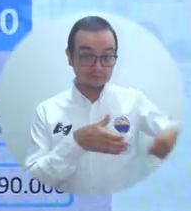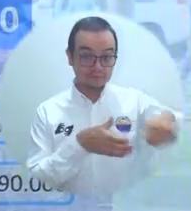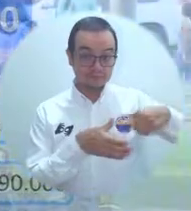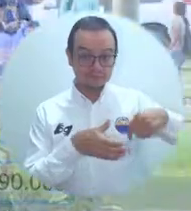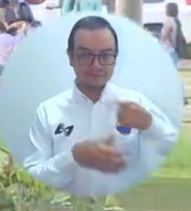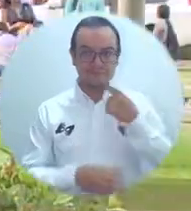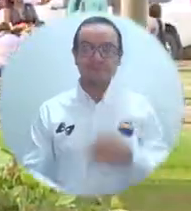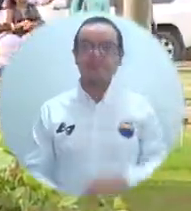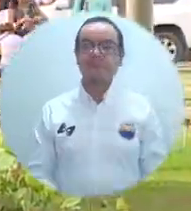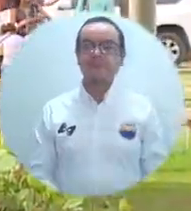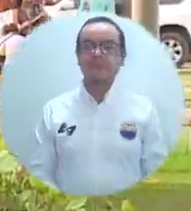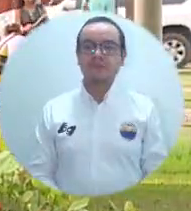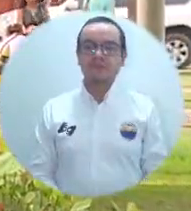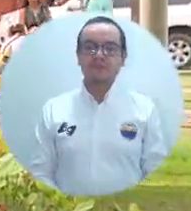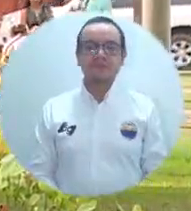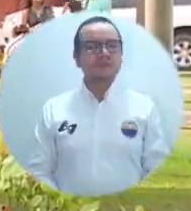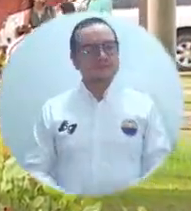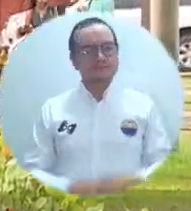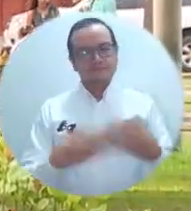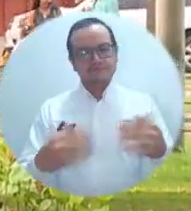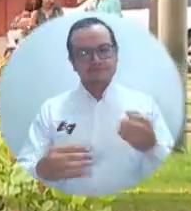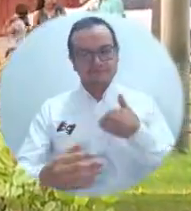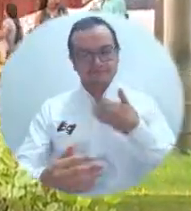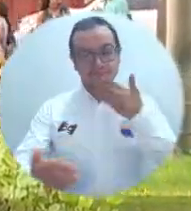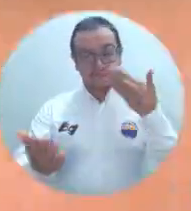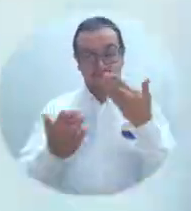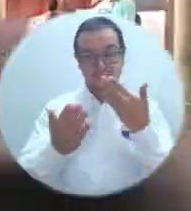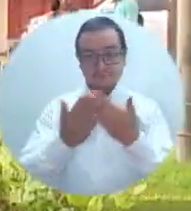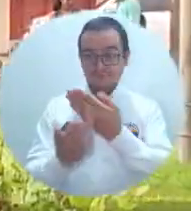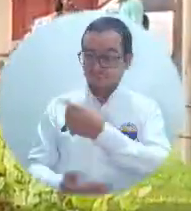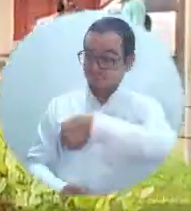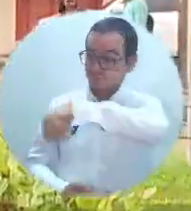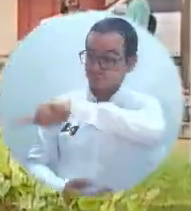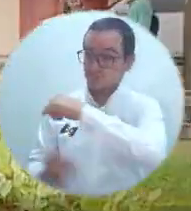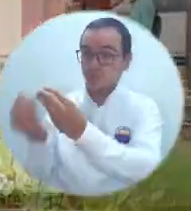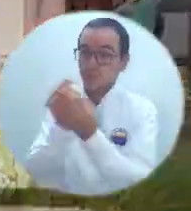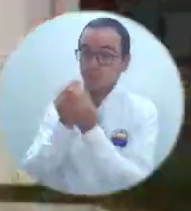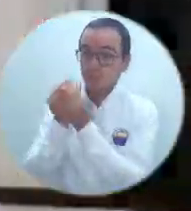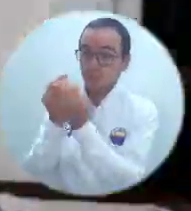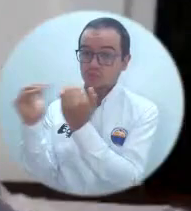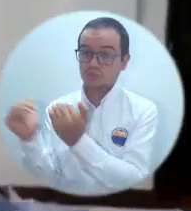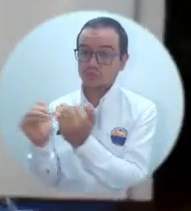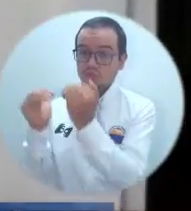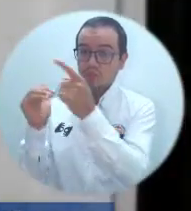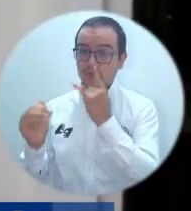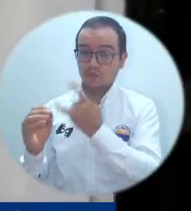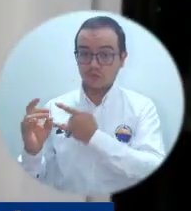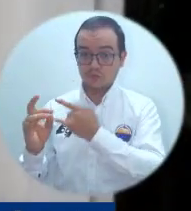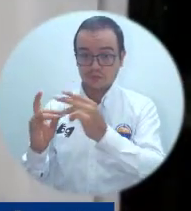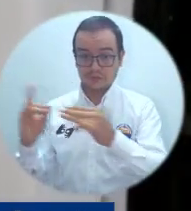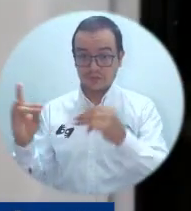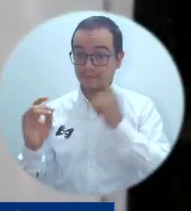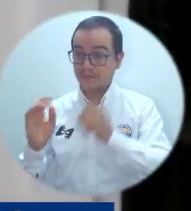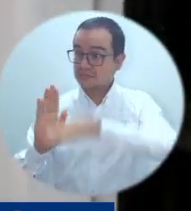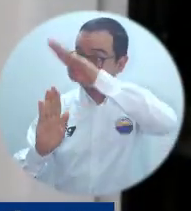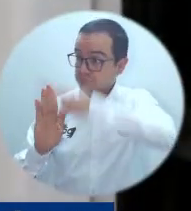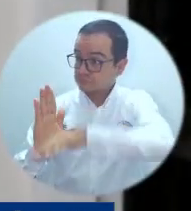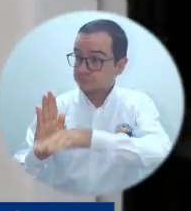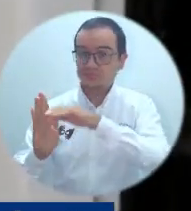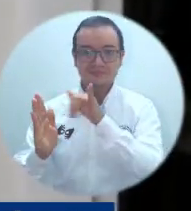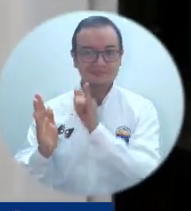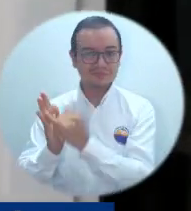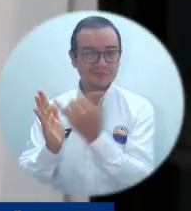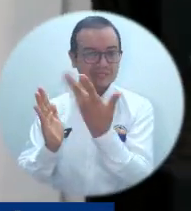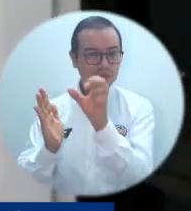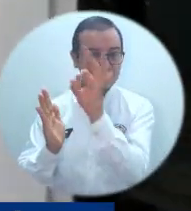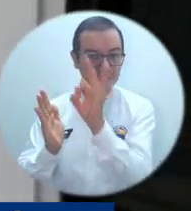Quiero apoyar la gran gestión que ha realizado el Consejo Superior de la Universidad de Magdalena al aprobar y gestionar el